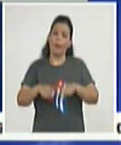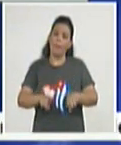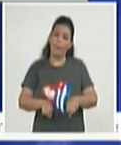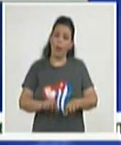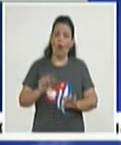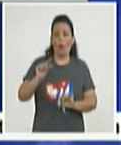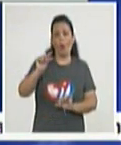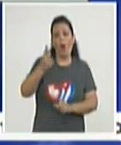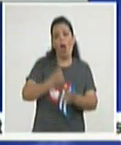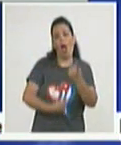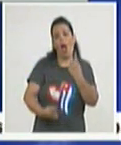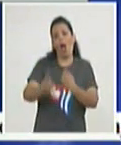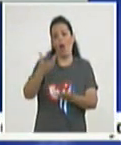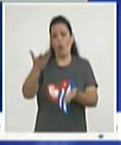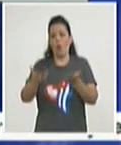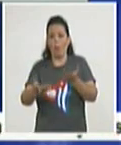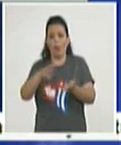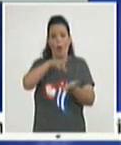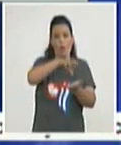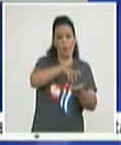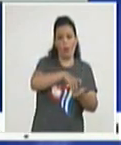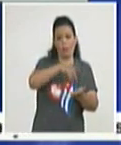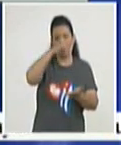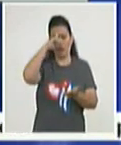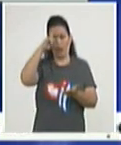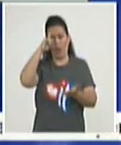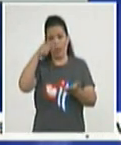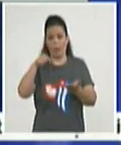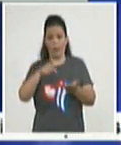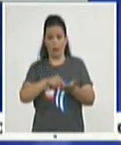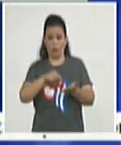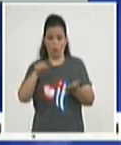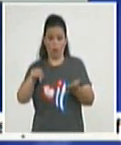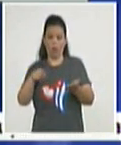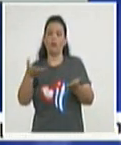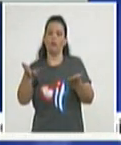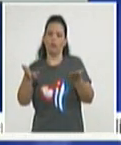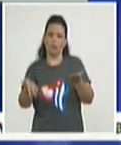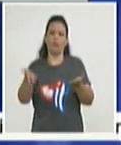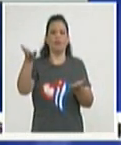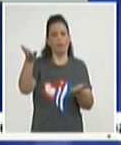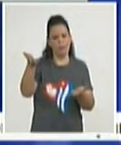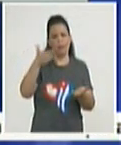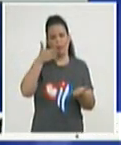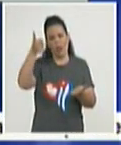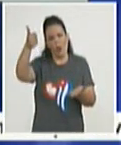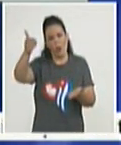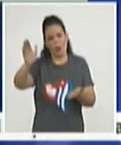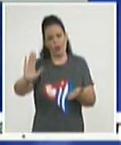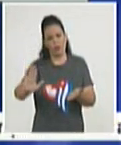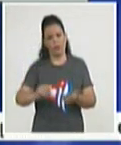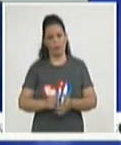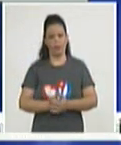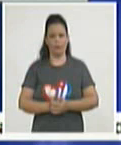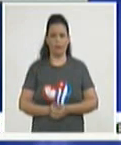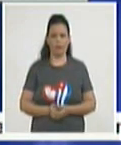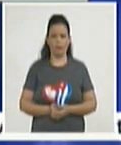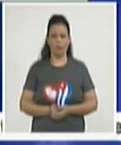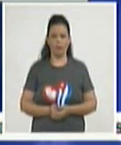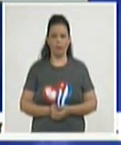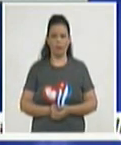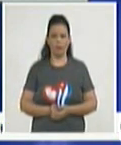Espíritu, y con transmisión en todos sus municipios, pero con las mayores incidencias en Amancio Rodríguez,